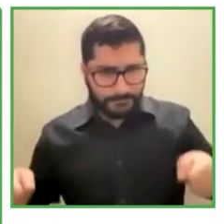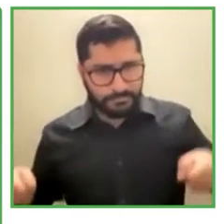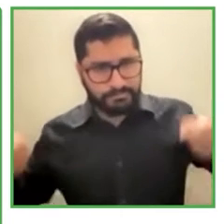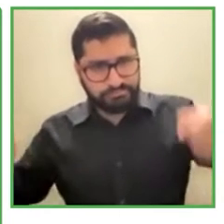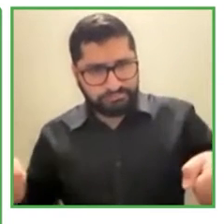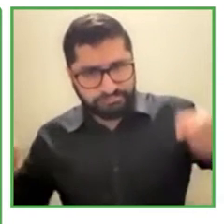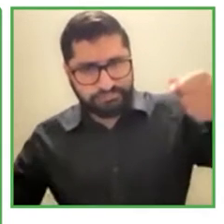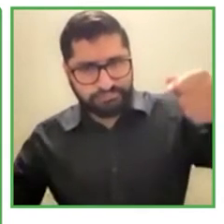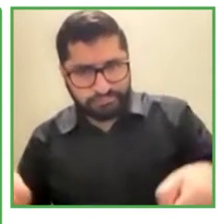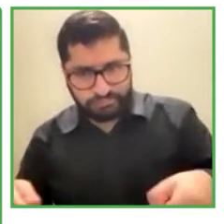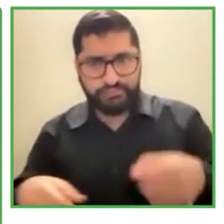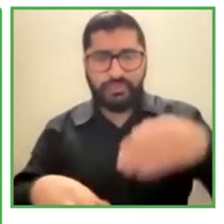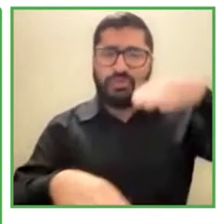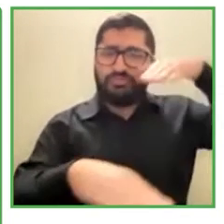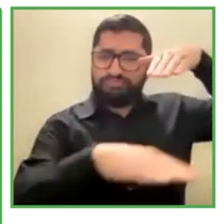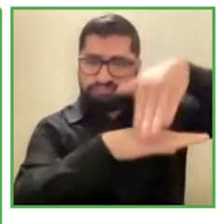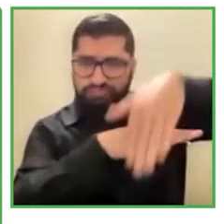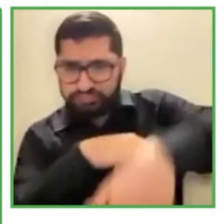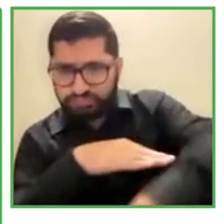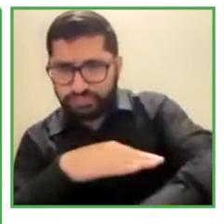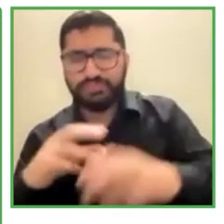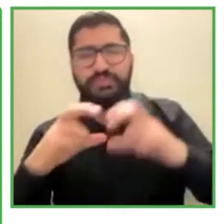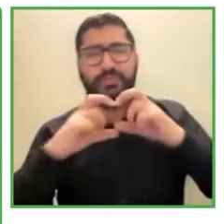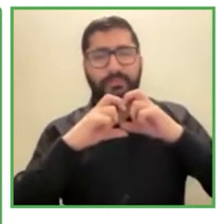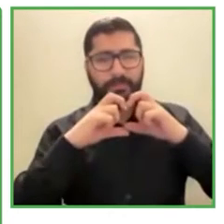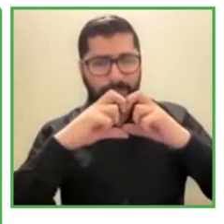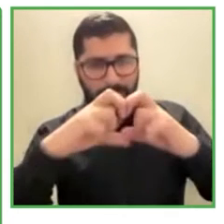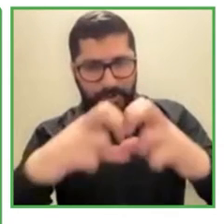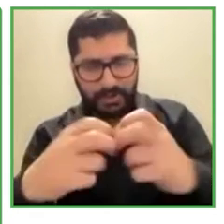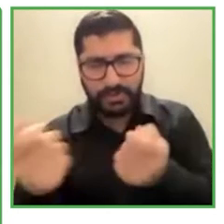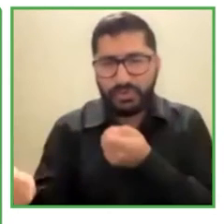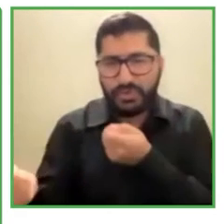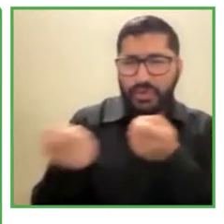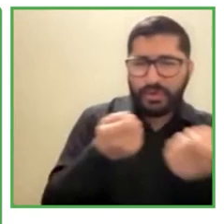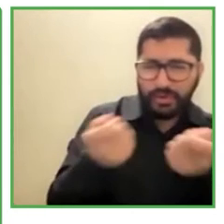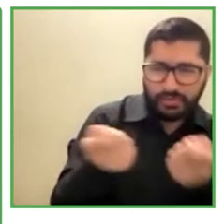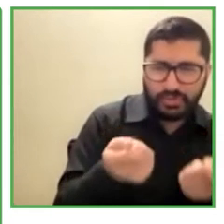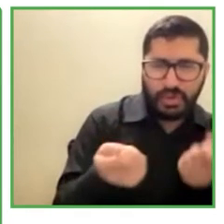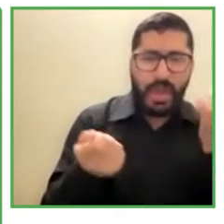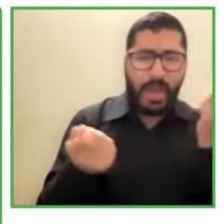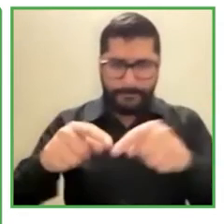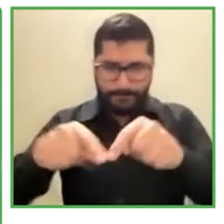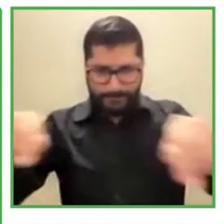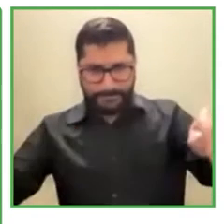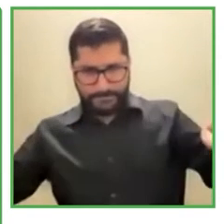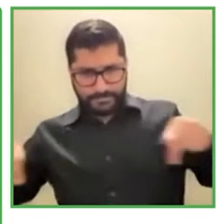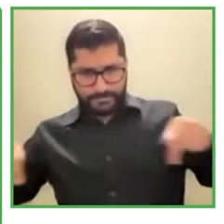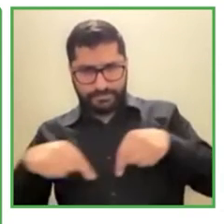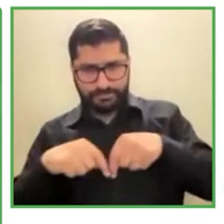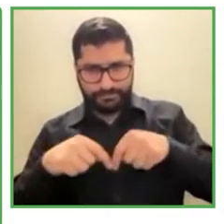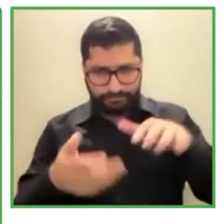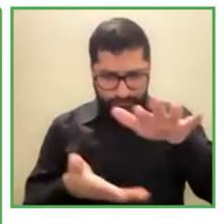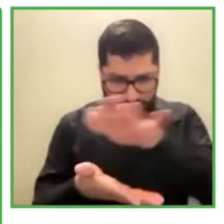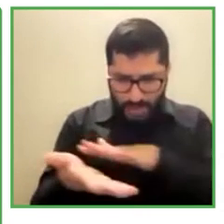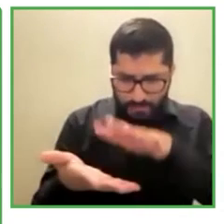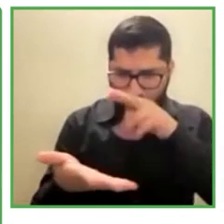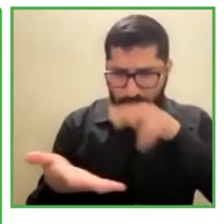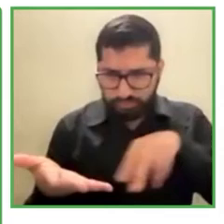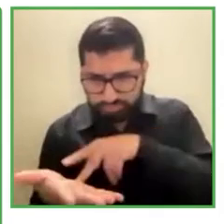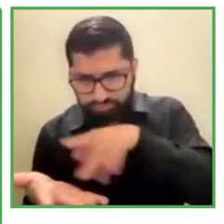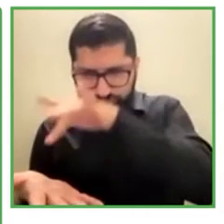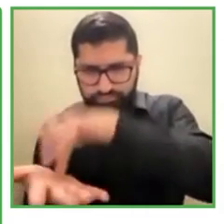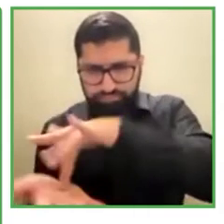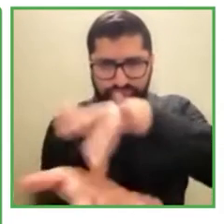donde de hecho tenemos bloques táctiles que se instalan en las estaciones de metro. Por lo